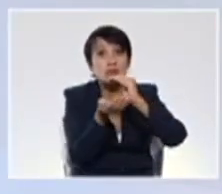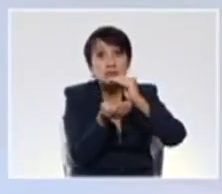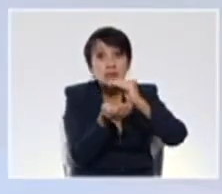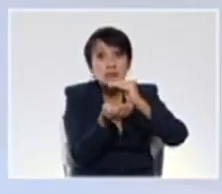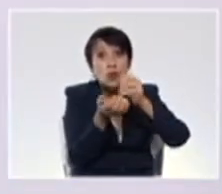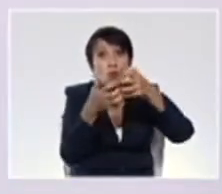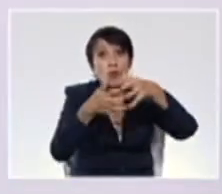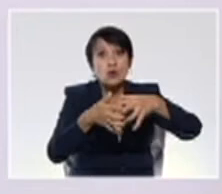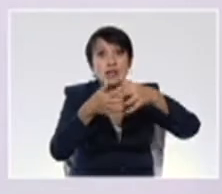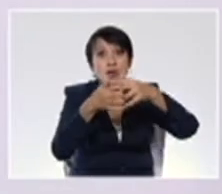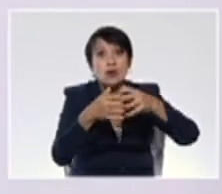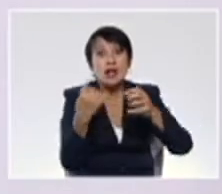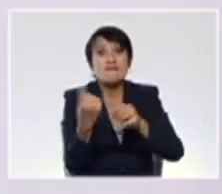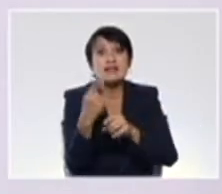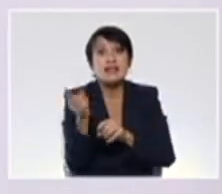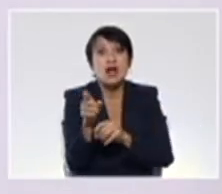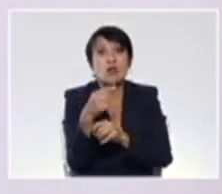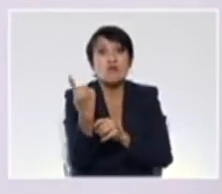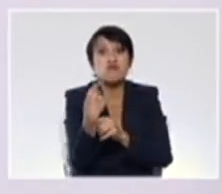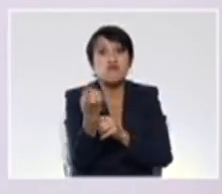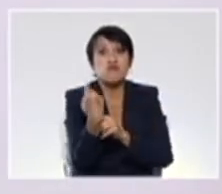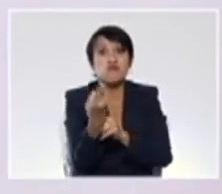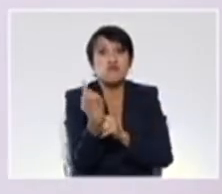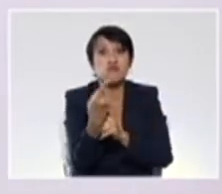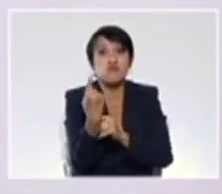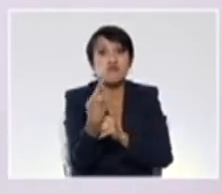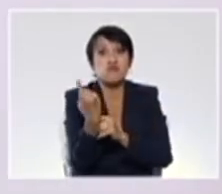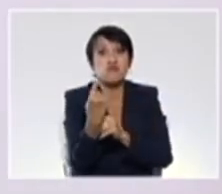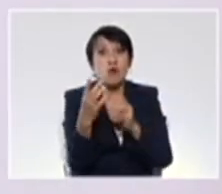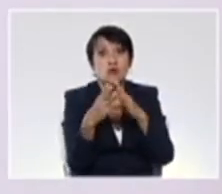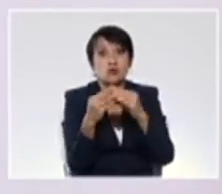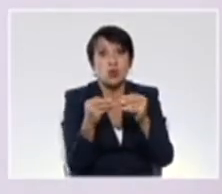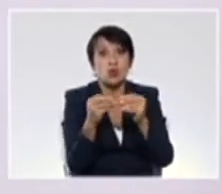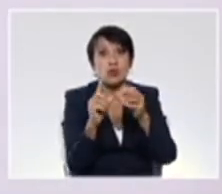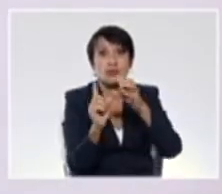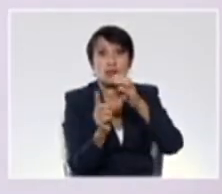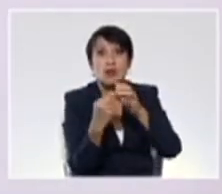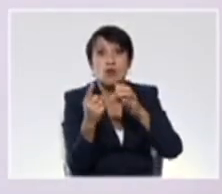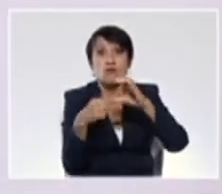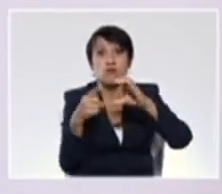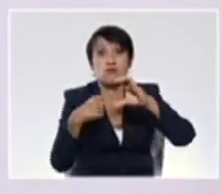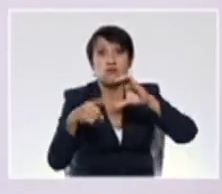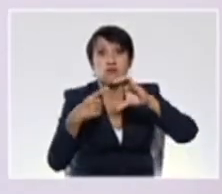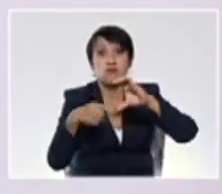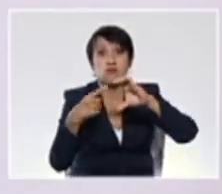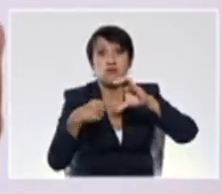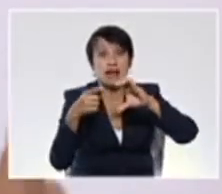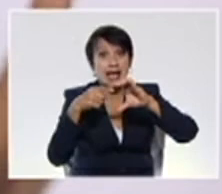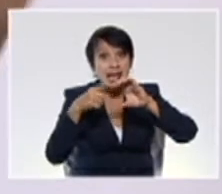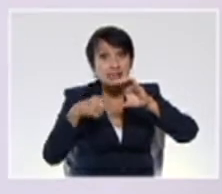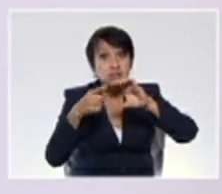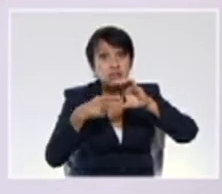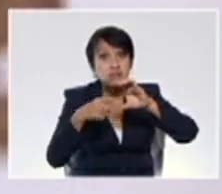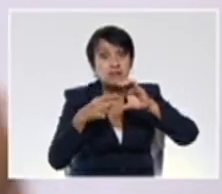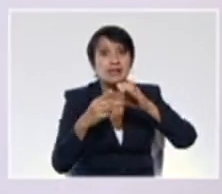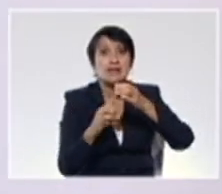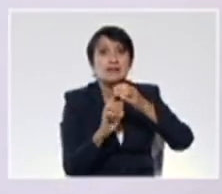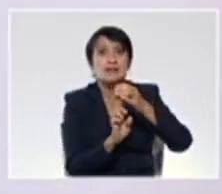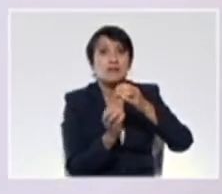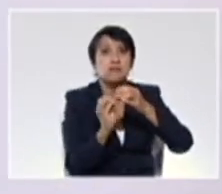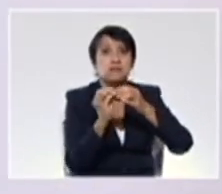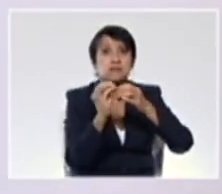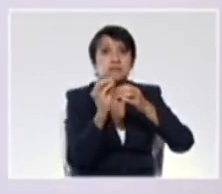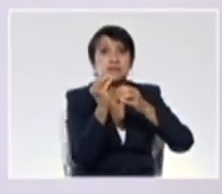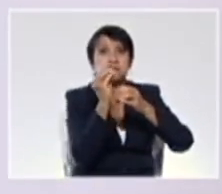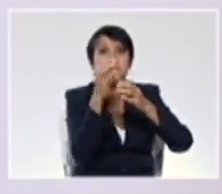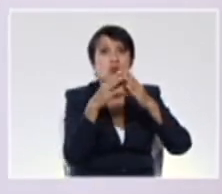está aquí con el ventilador. Voy a ver si en toma se ve. Ahí se ve que está girando la parte interna. Esa parte es la que gira y fíjense que